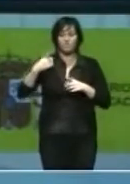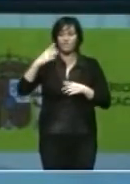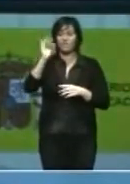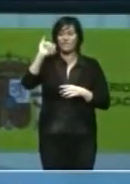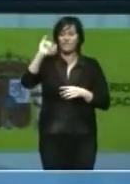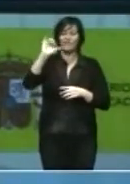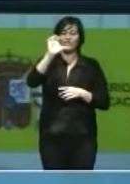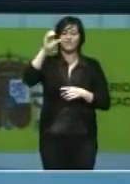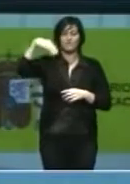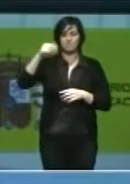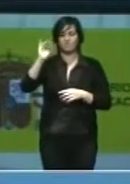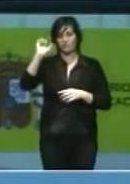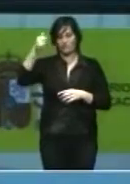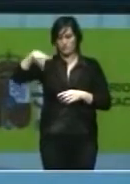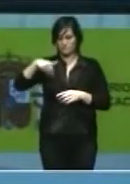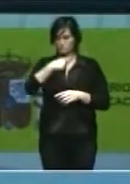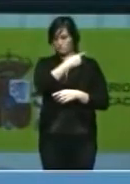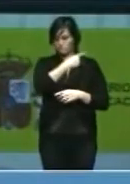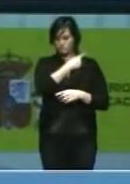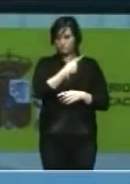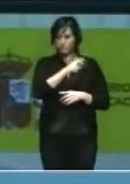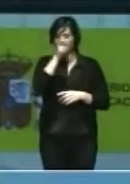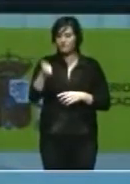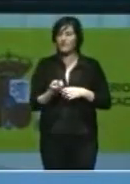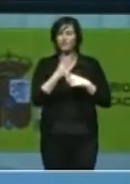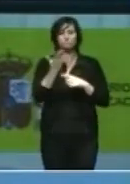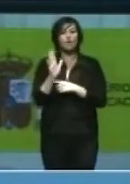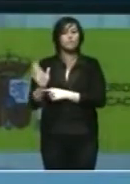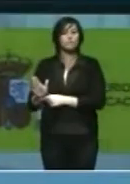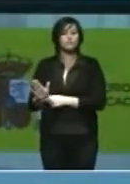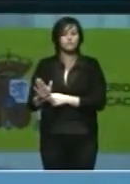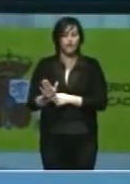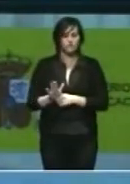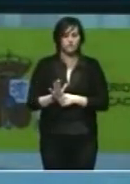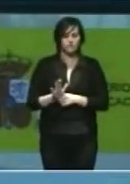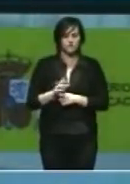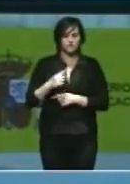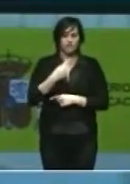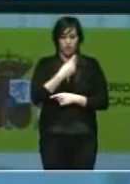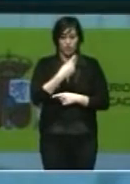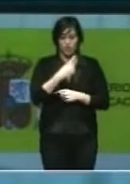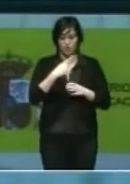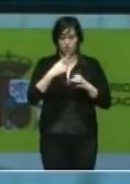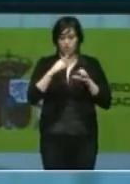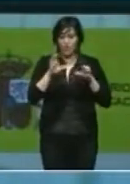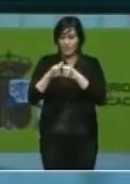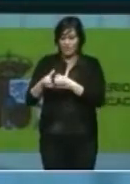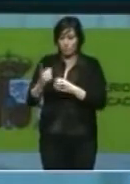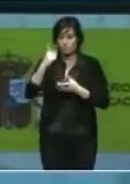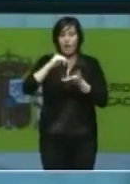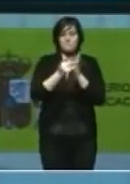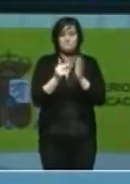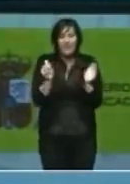que son Candilis, Josip Butz. Esta es la propuesta del equipo de Candilis, Josip Butz, con esta